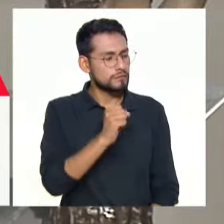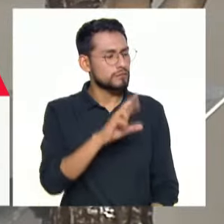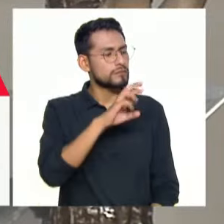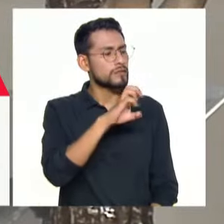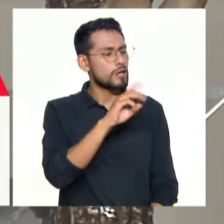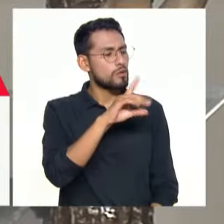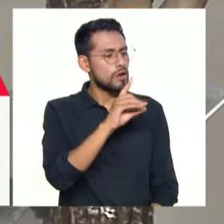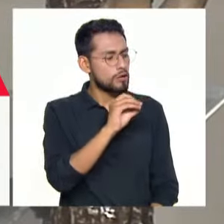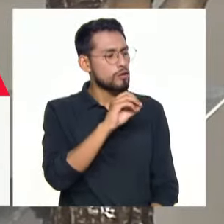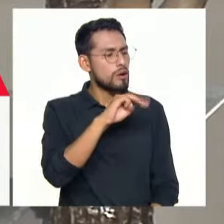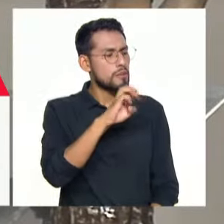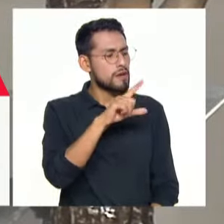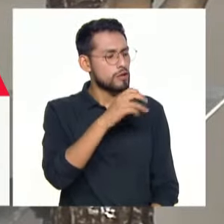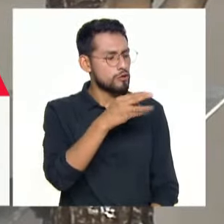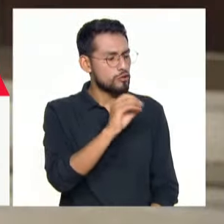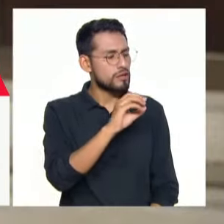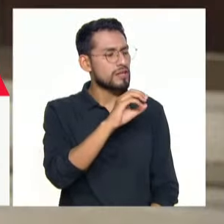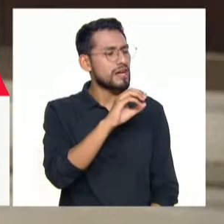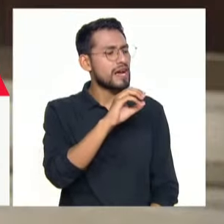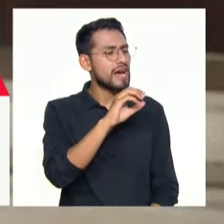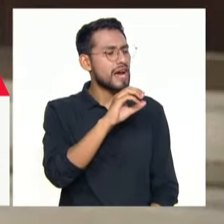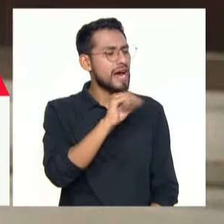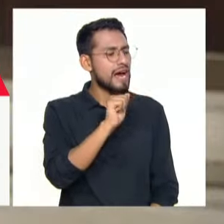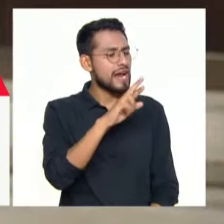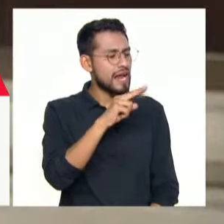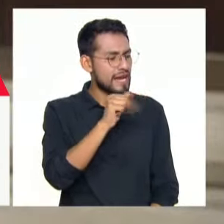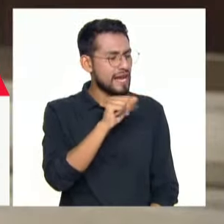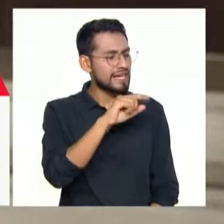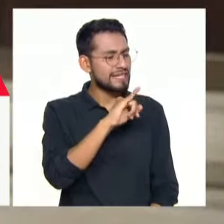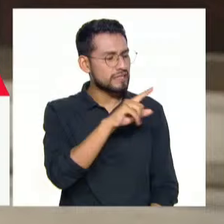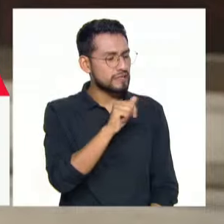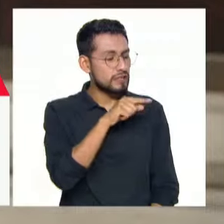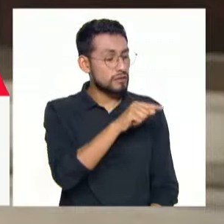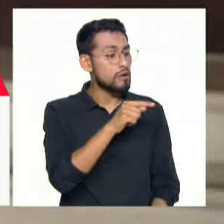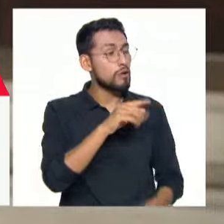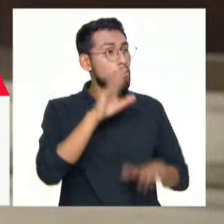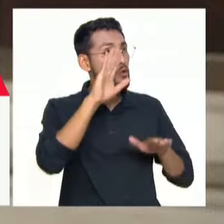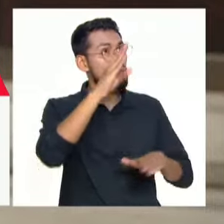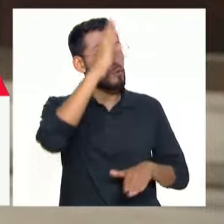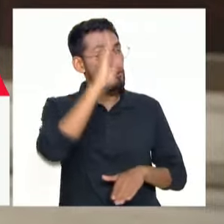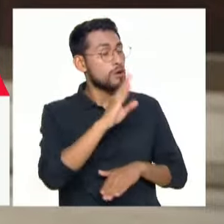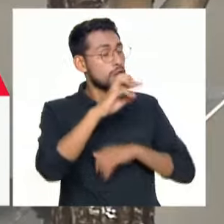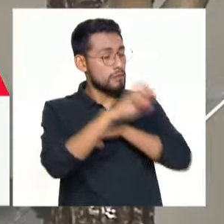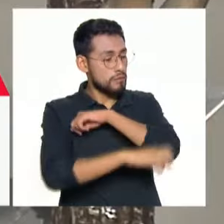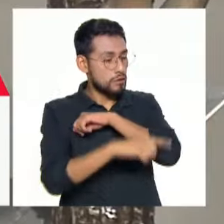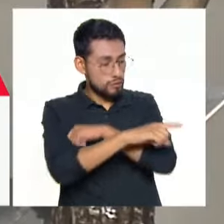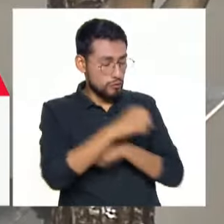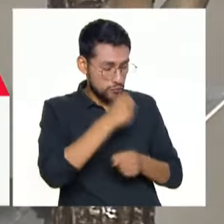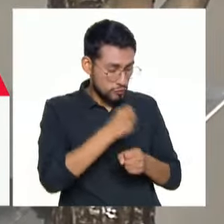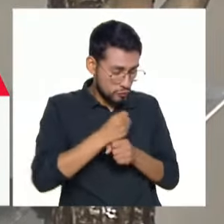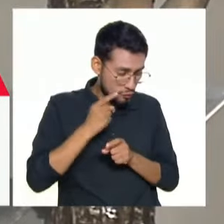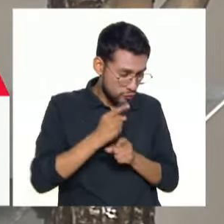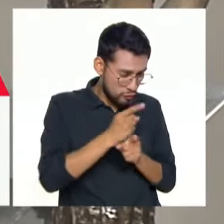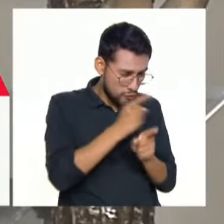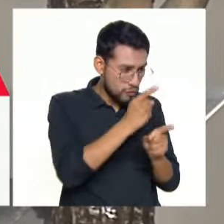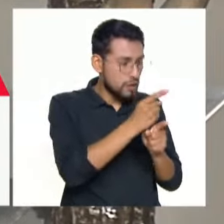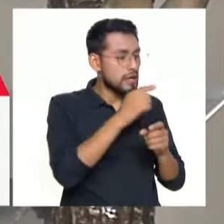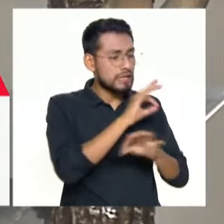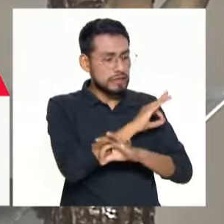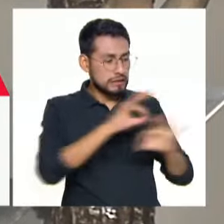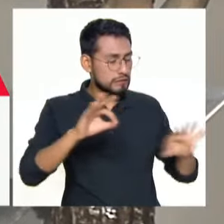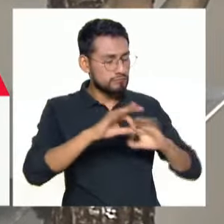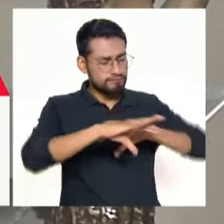Señor Eduardo Melchor Arana Isa, ¿jura usted por Dios y la patria desempeñar leal y fielmente,